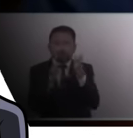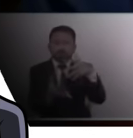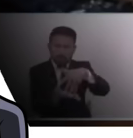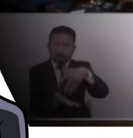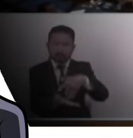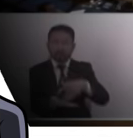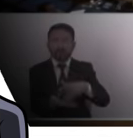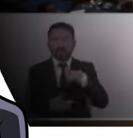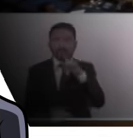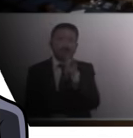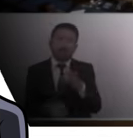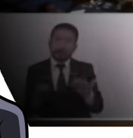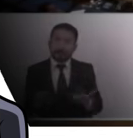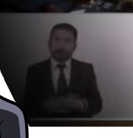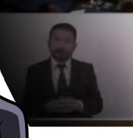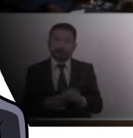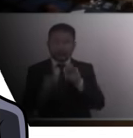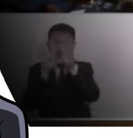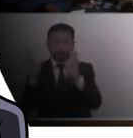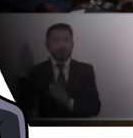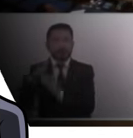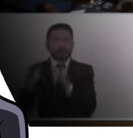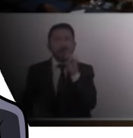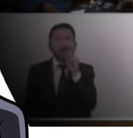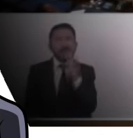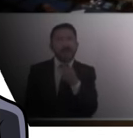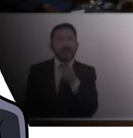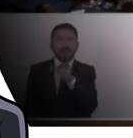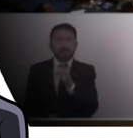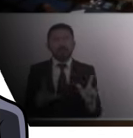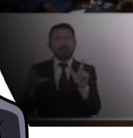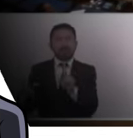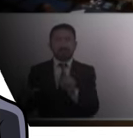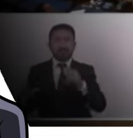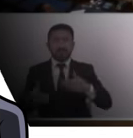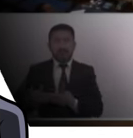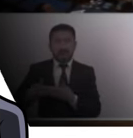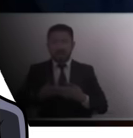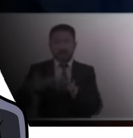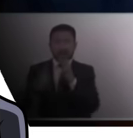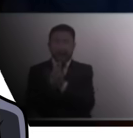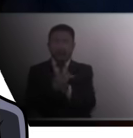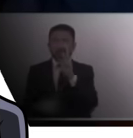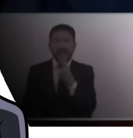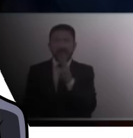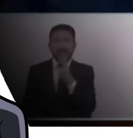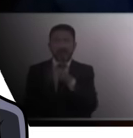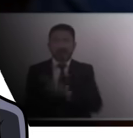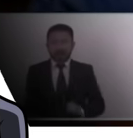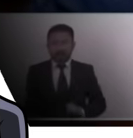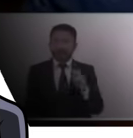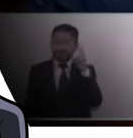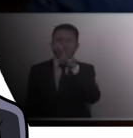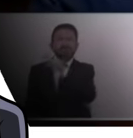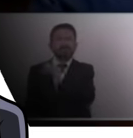pueblo. Yo digo para que paren de mentir o les creamos el título de verdad de hijo mentirosísimo del Salvador. Y fíjense que qué